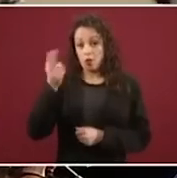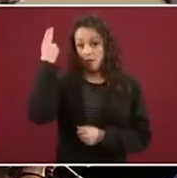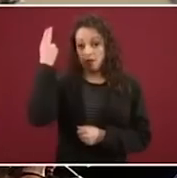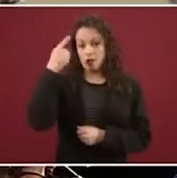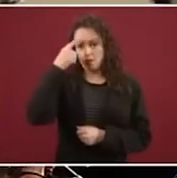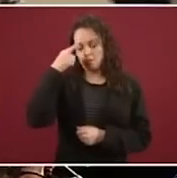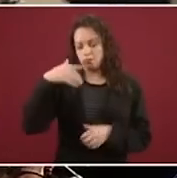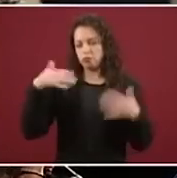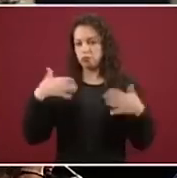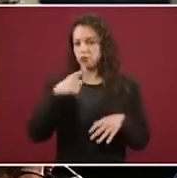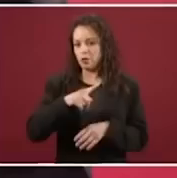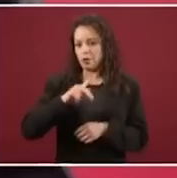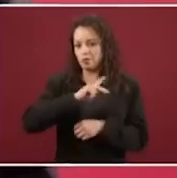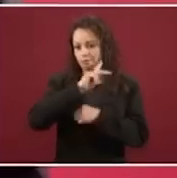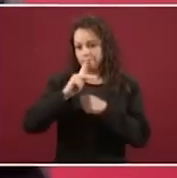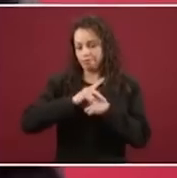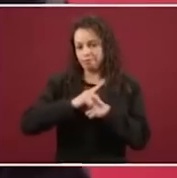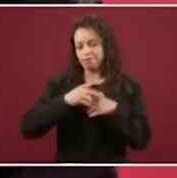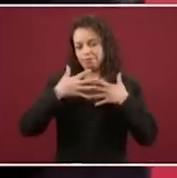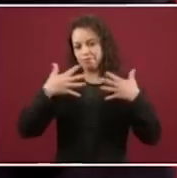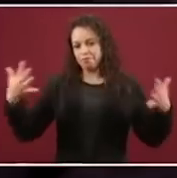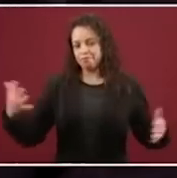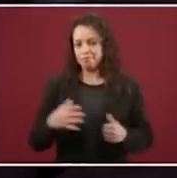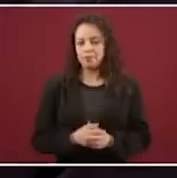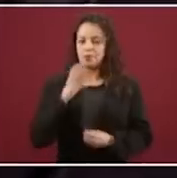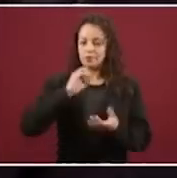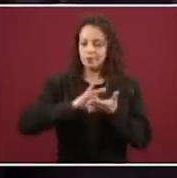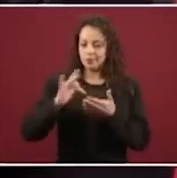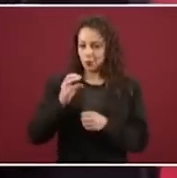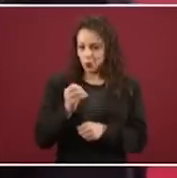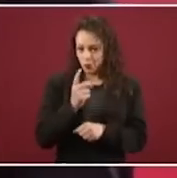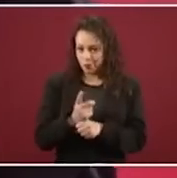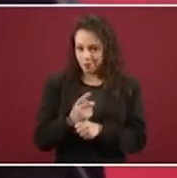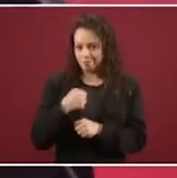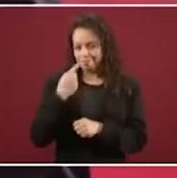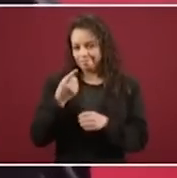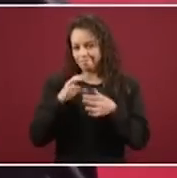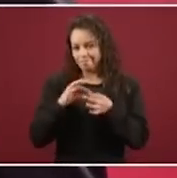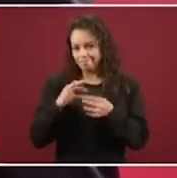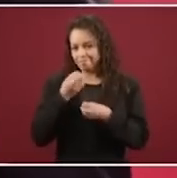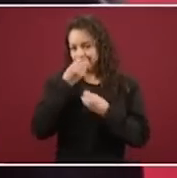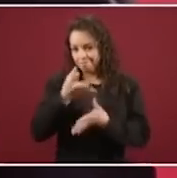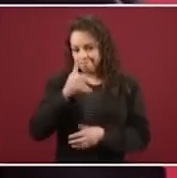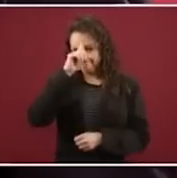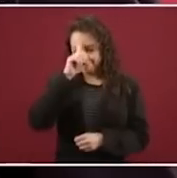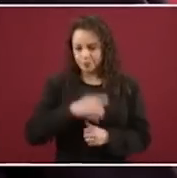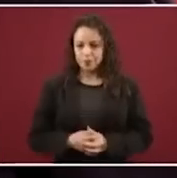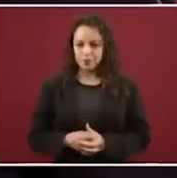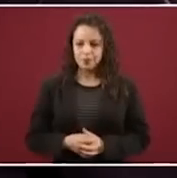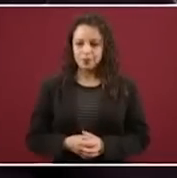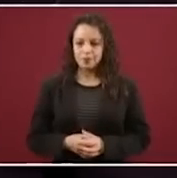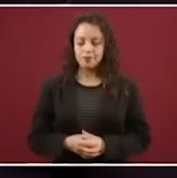país. Gracias por su oportunidad. Bueno, yo espero, Miguel, que